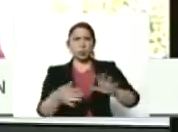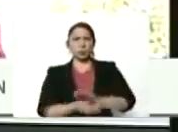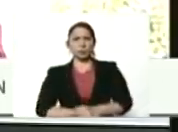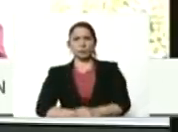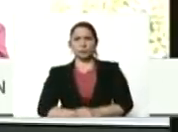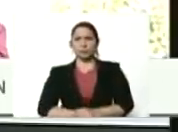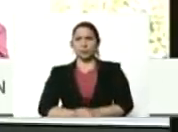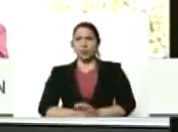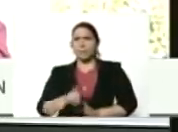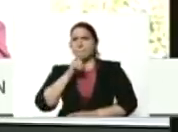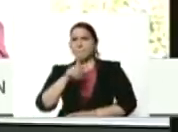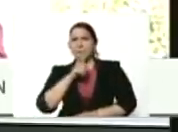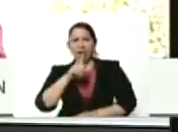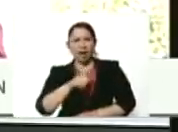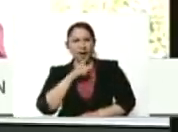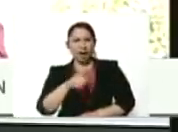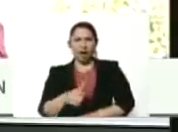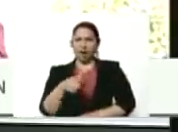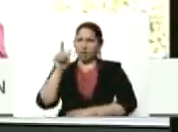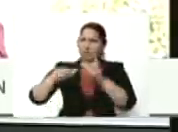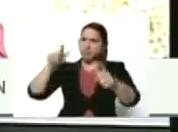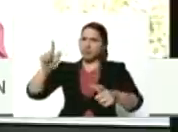los malsanos, de los malvados.